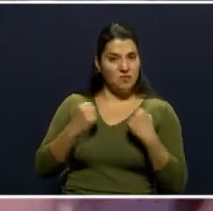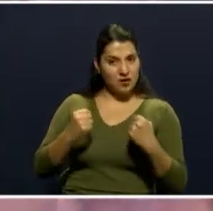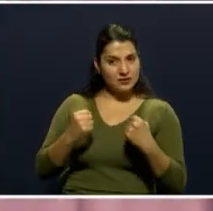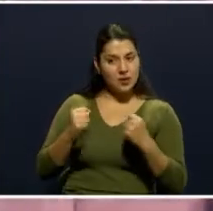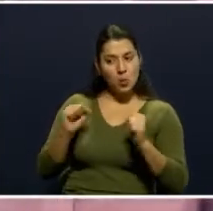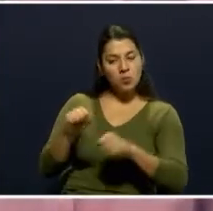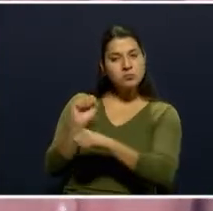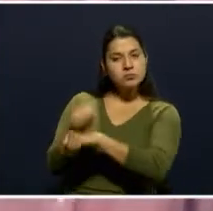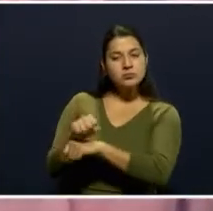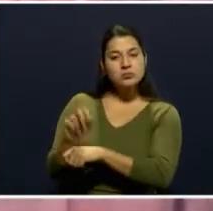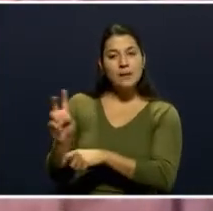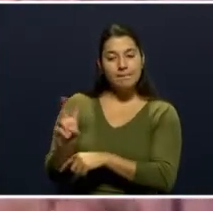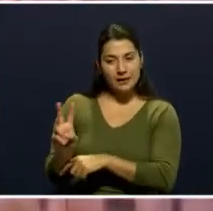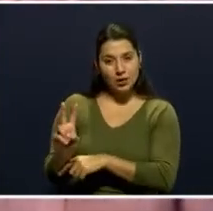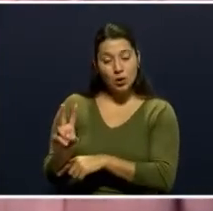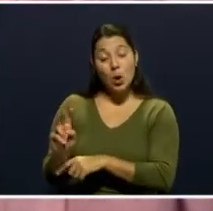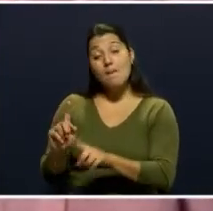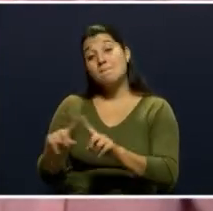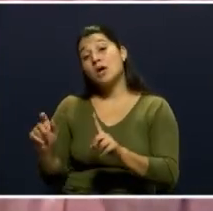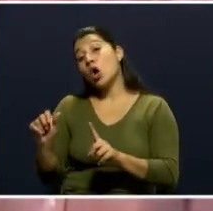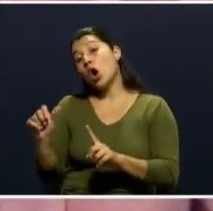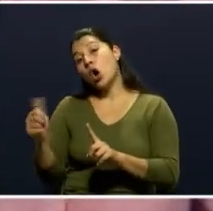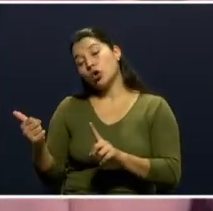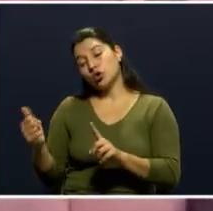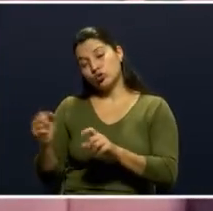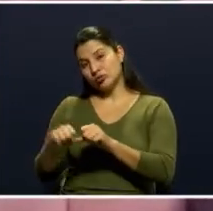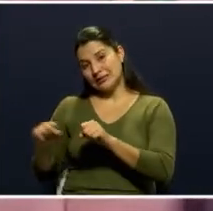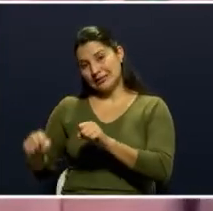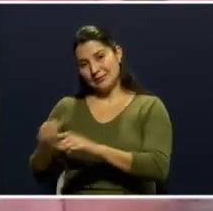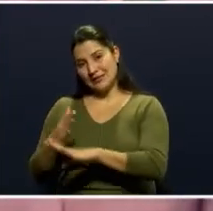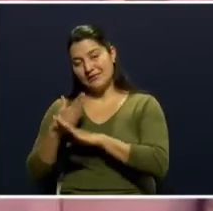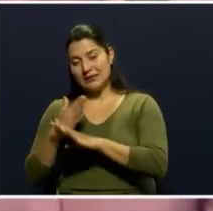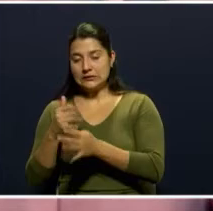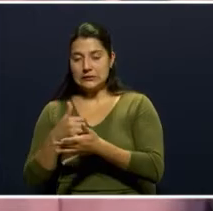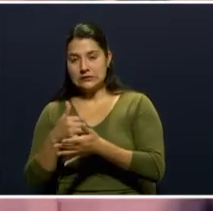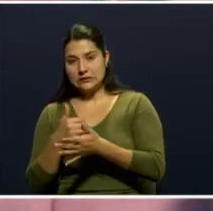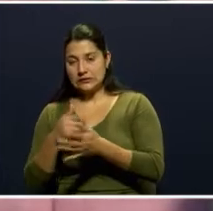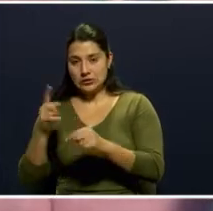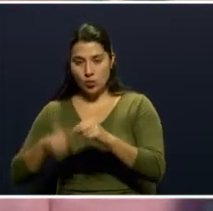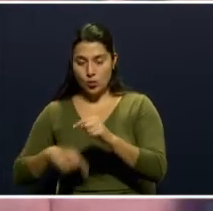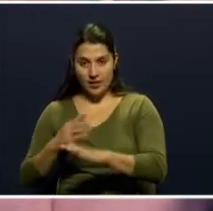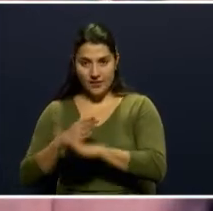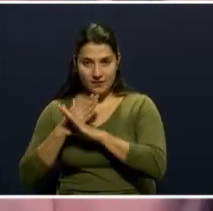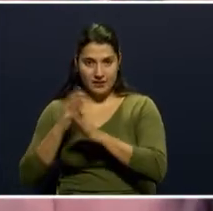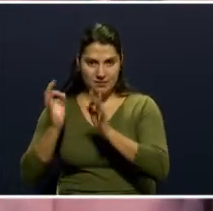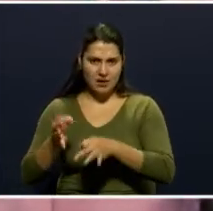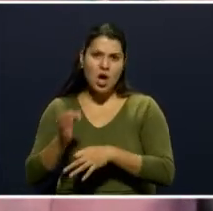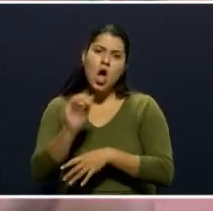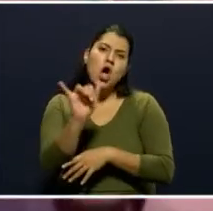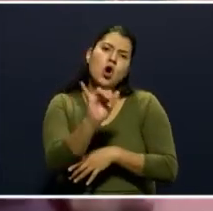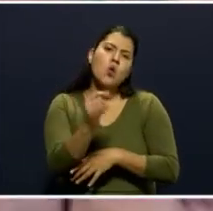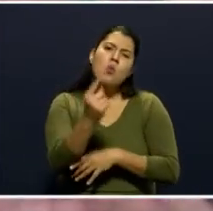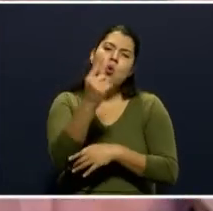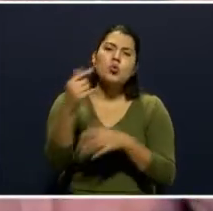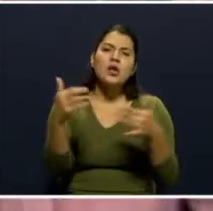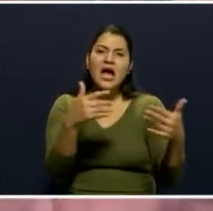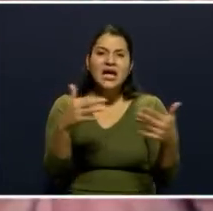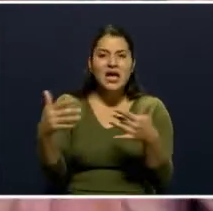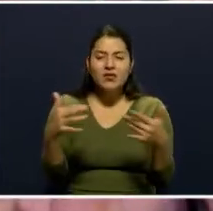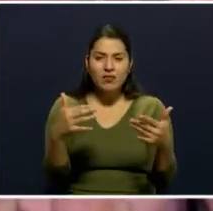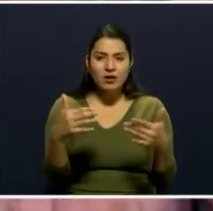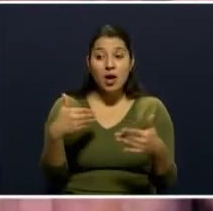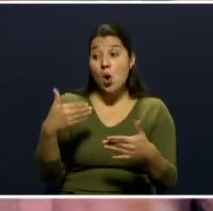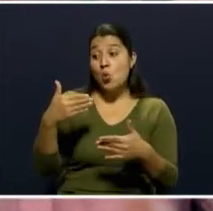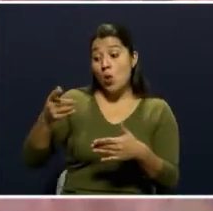dan. ¿Y qué pasa? Pasa lo que pasa en una guerra, cuando un soldado da o un ejército